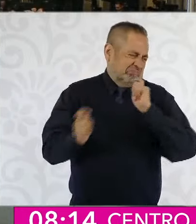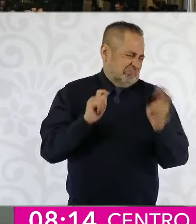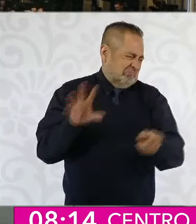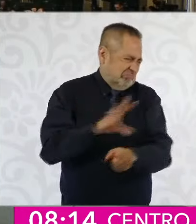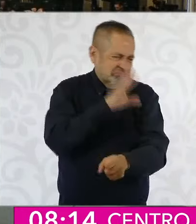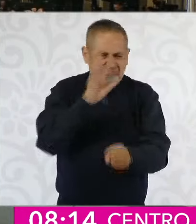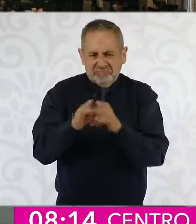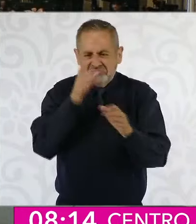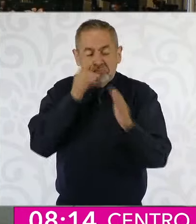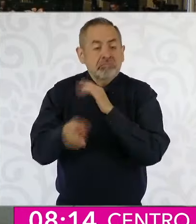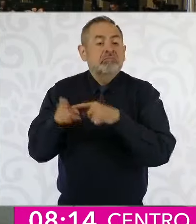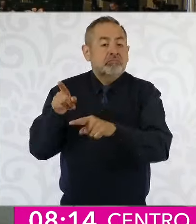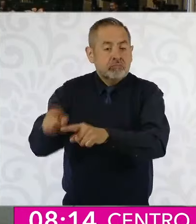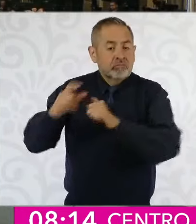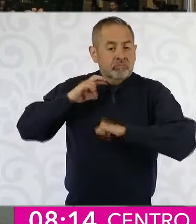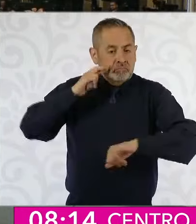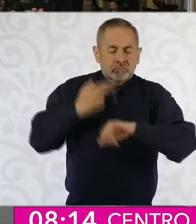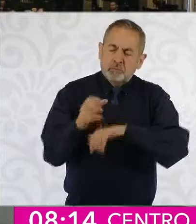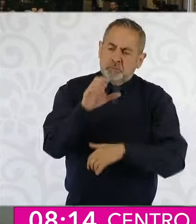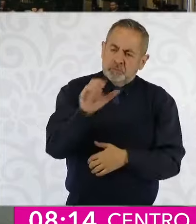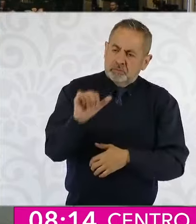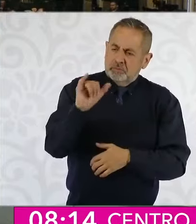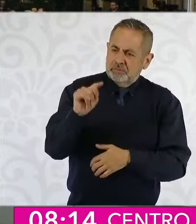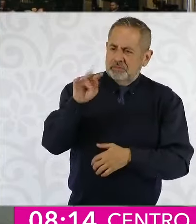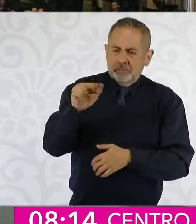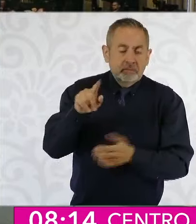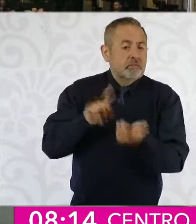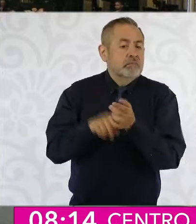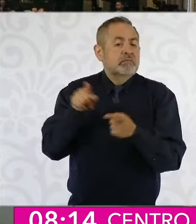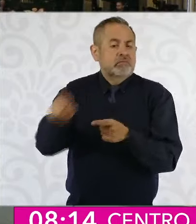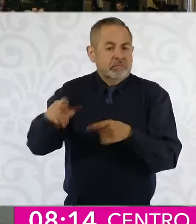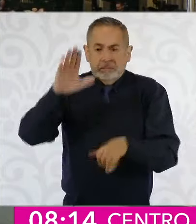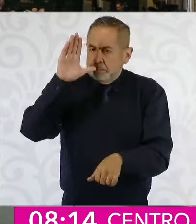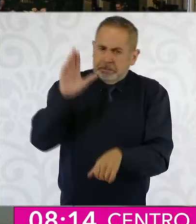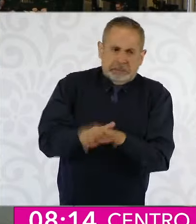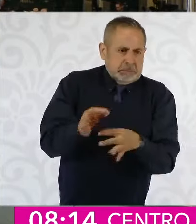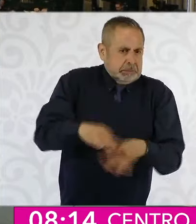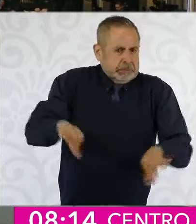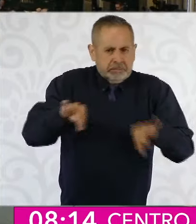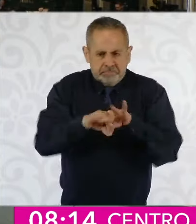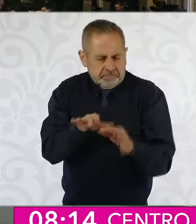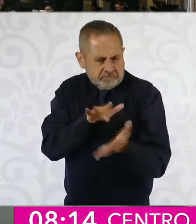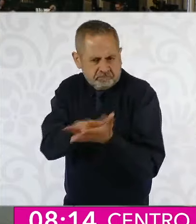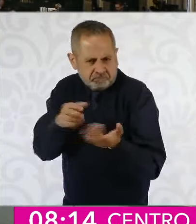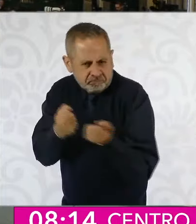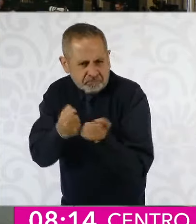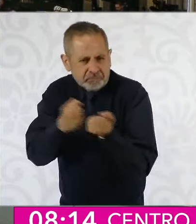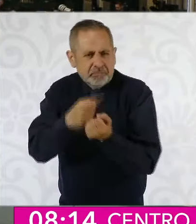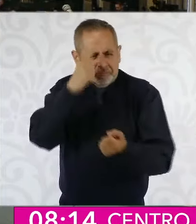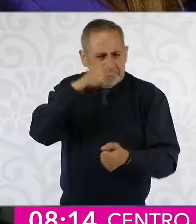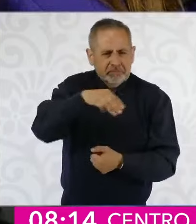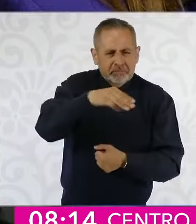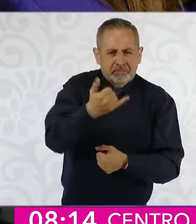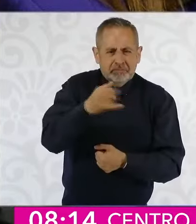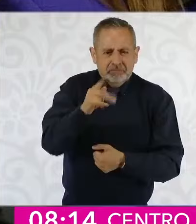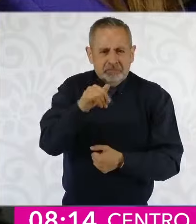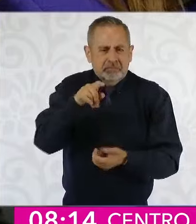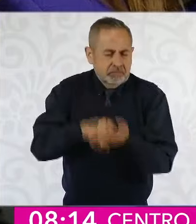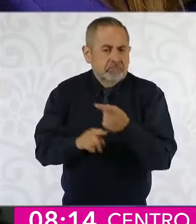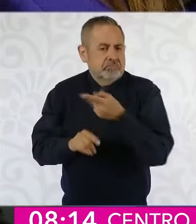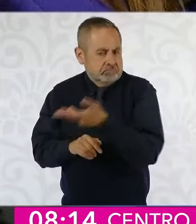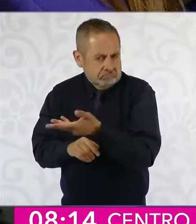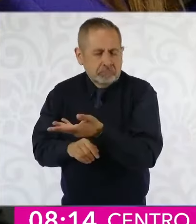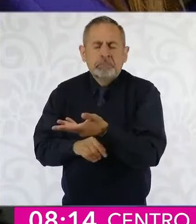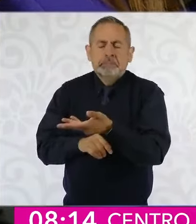Además, estuvo presidiendo CAINTRA, que es una de las cámaras que más apoya en el tema de MIPYMES. También